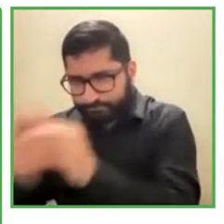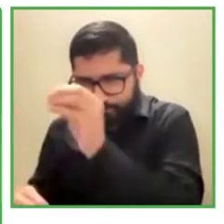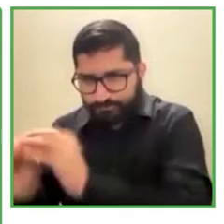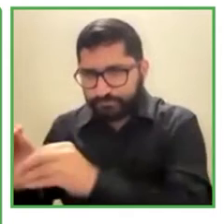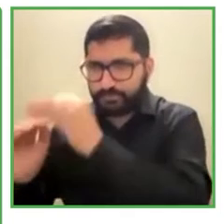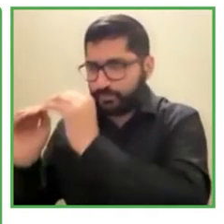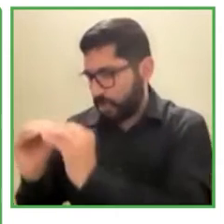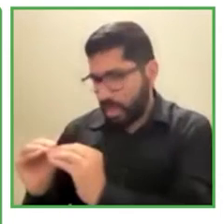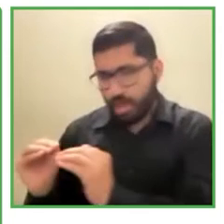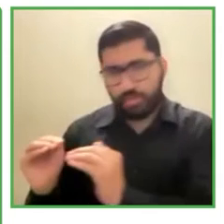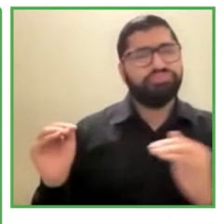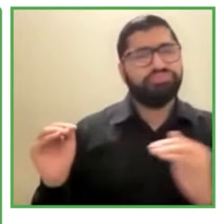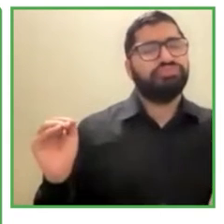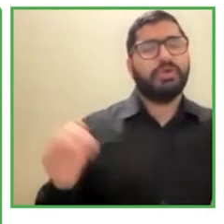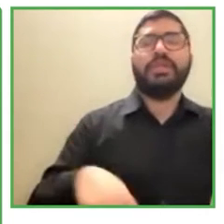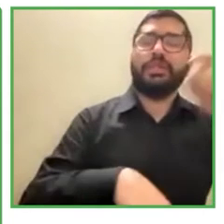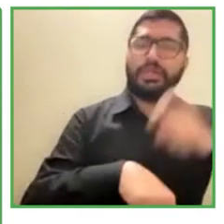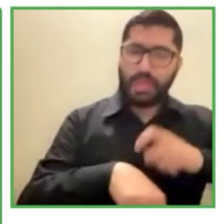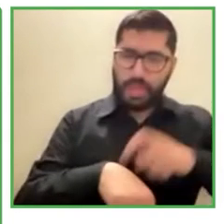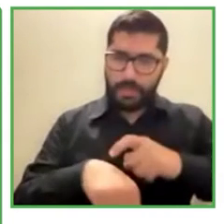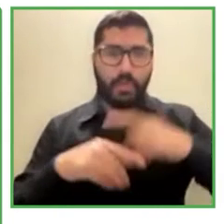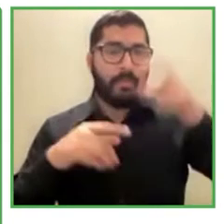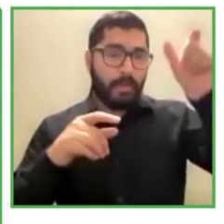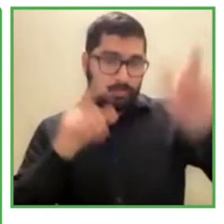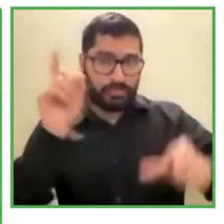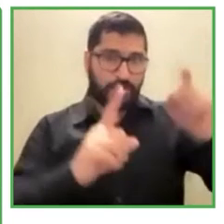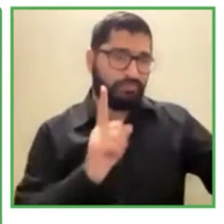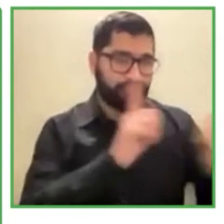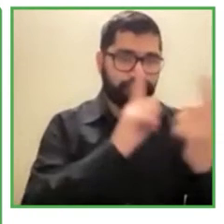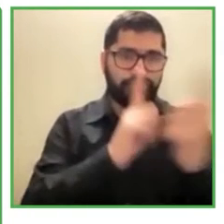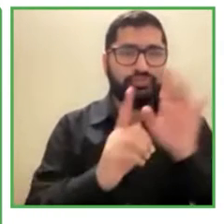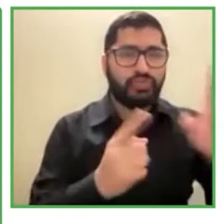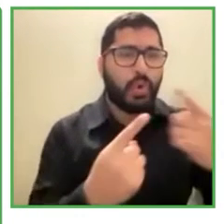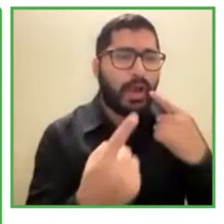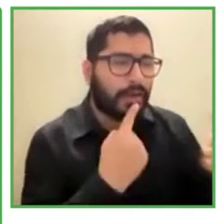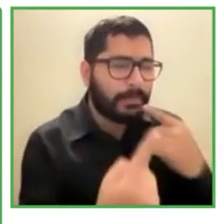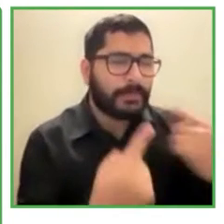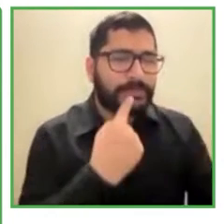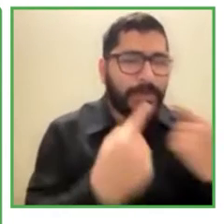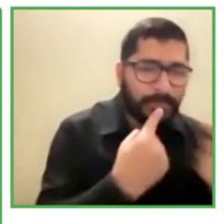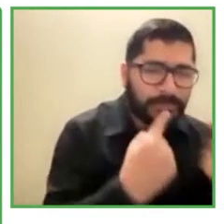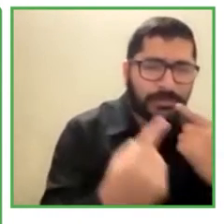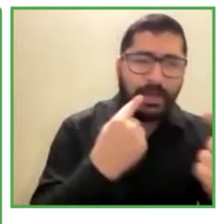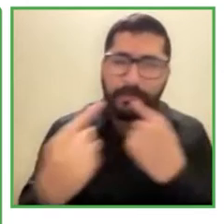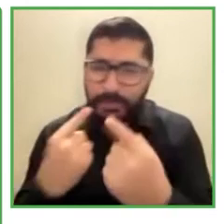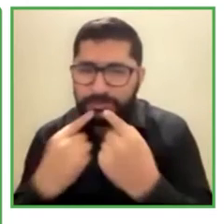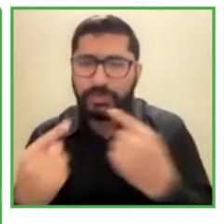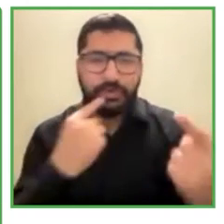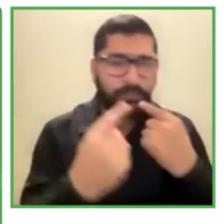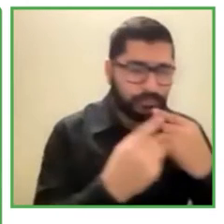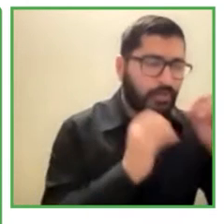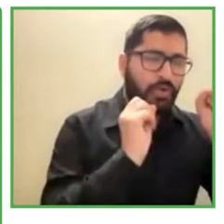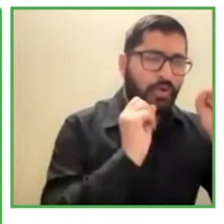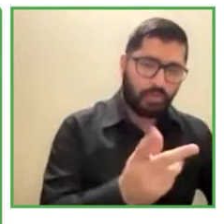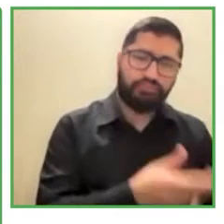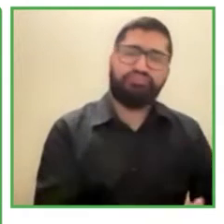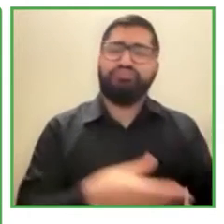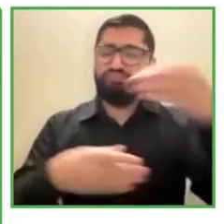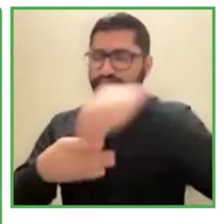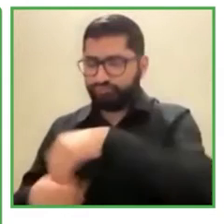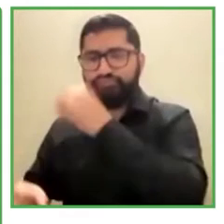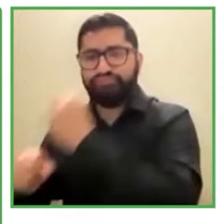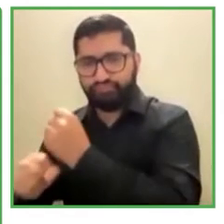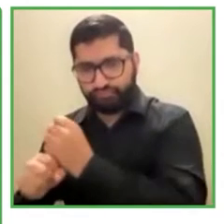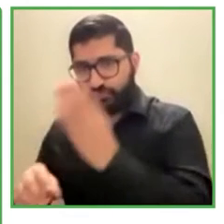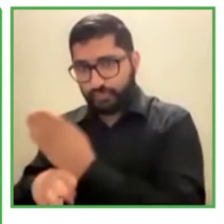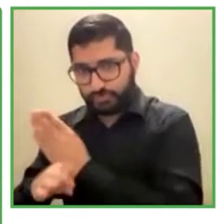y entregar o llevar a esas personas a los clientes para que puedan tener un reclutamiento exitoso. Después del COVID,